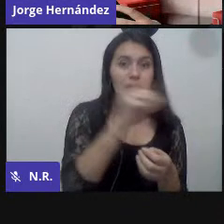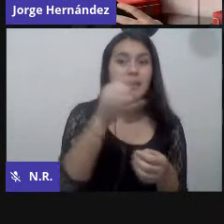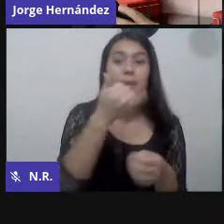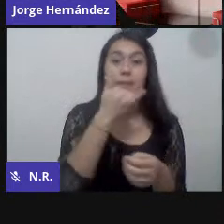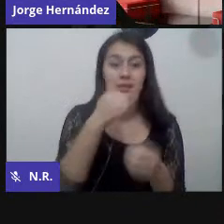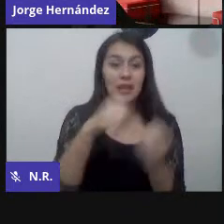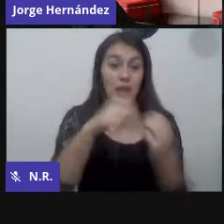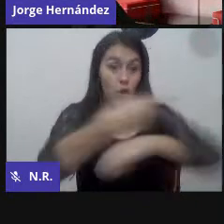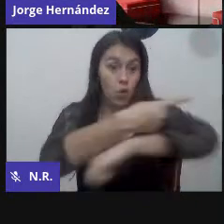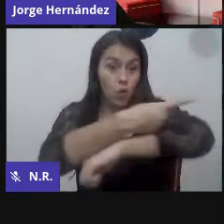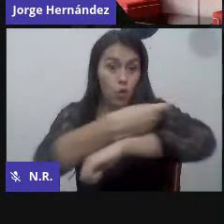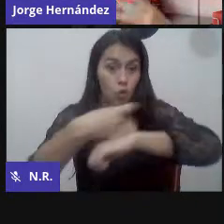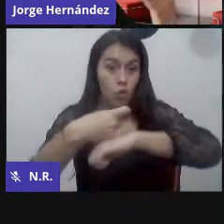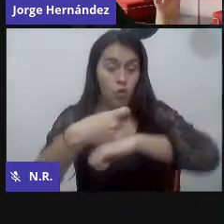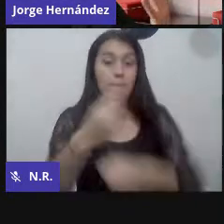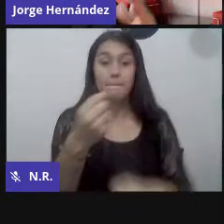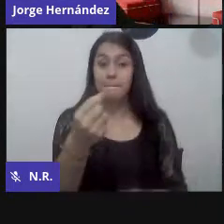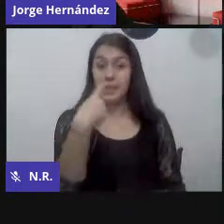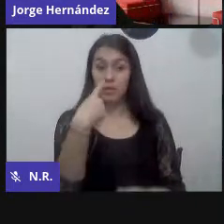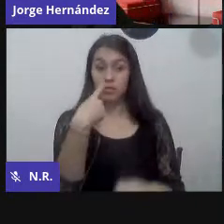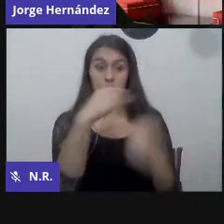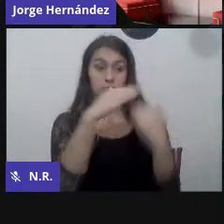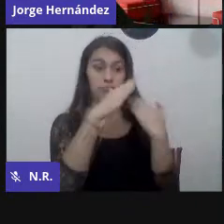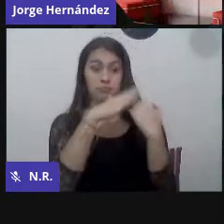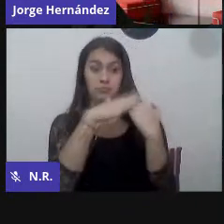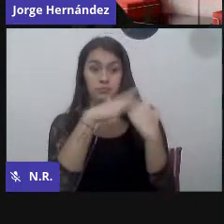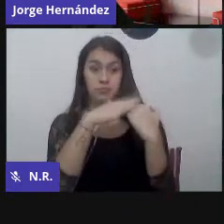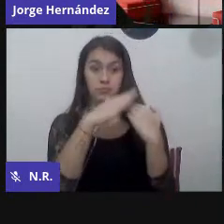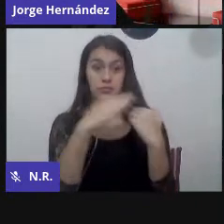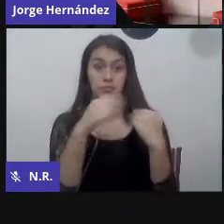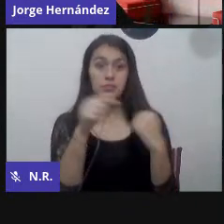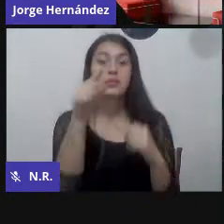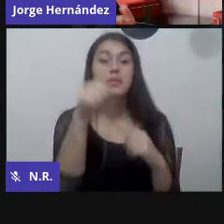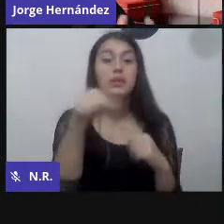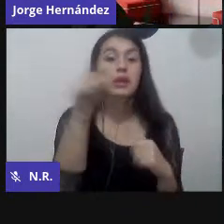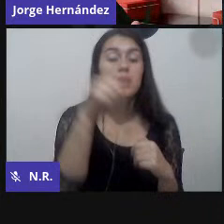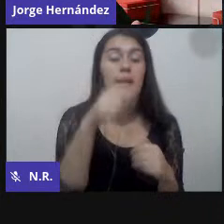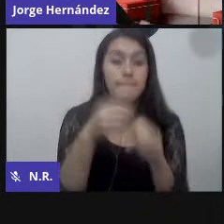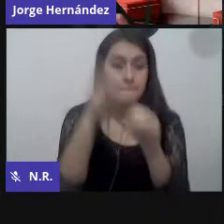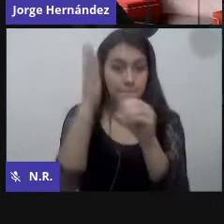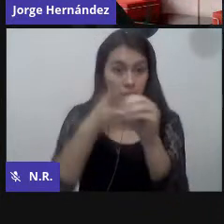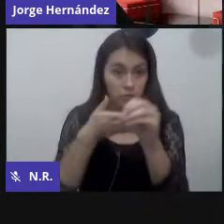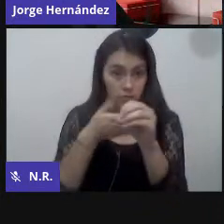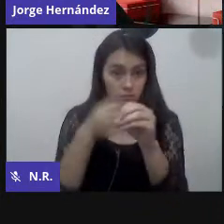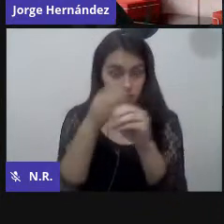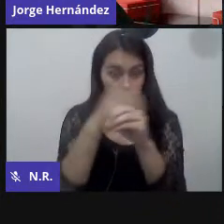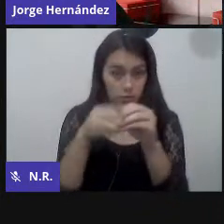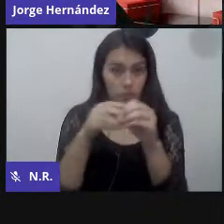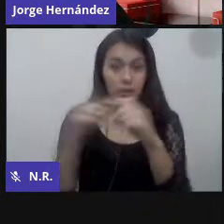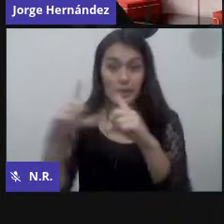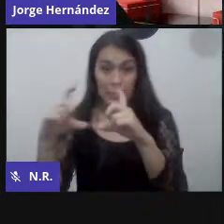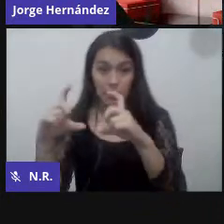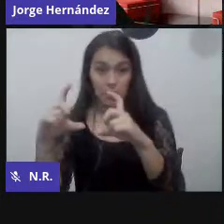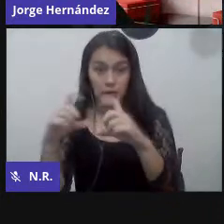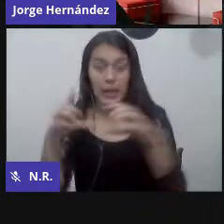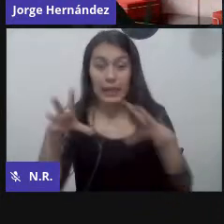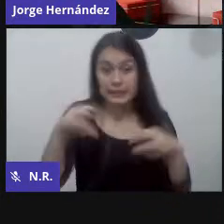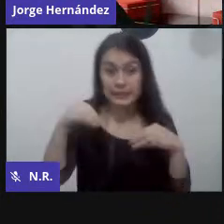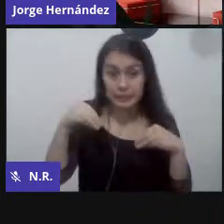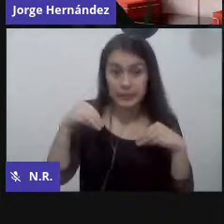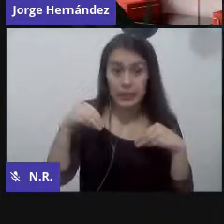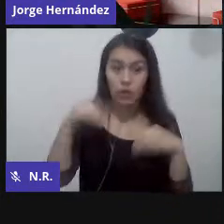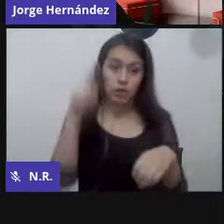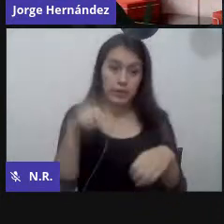va a pedir un permiso, que en este caso, como ven en la imagen, es del micrófono y de la cámara. Esto es